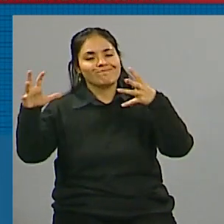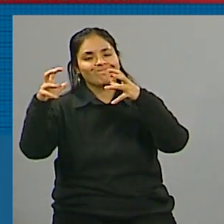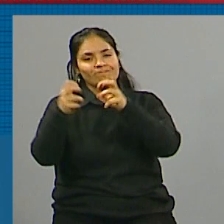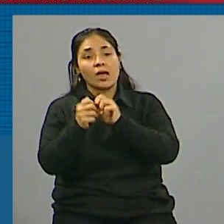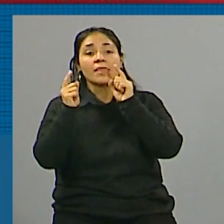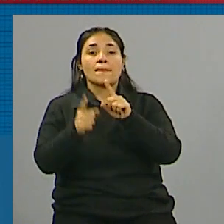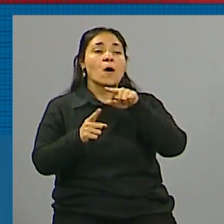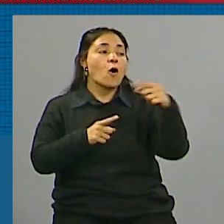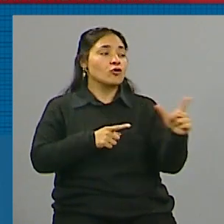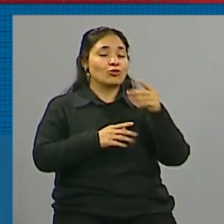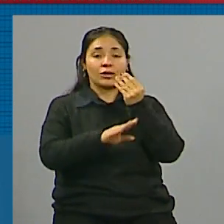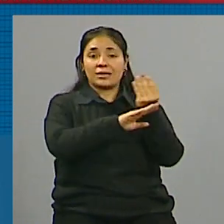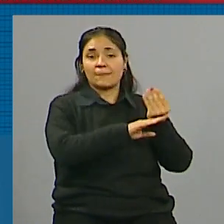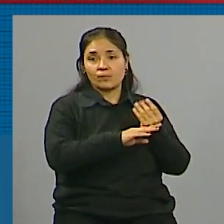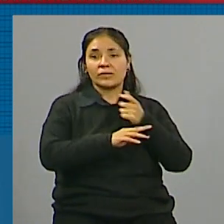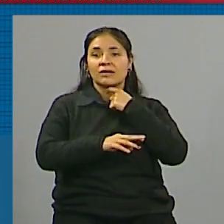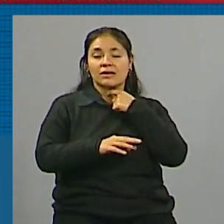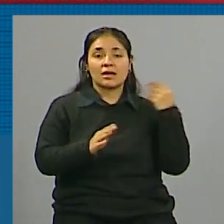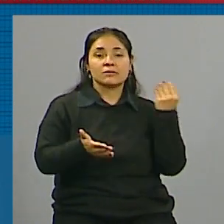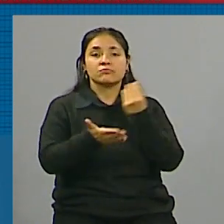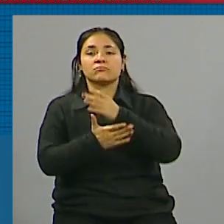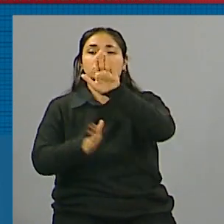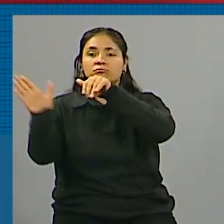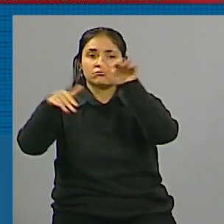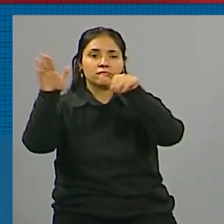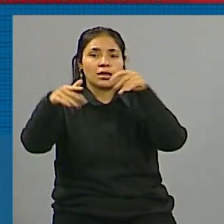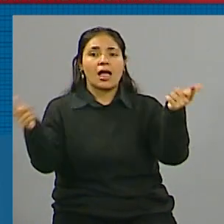o de potenciar intervenciones de diálogo, como lo ha hecho, como sea